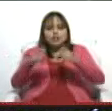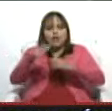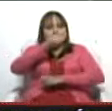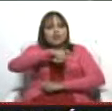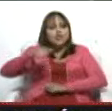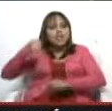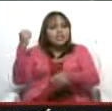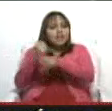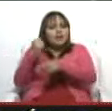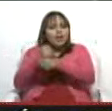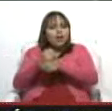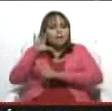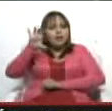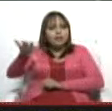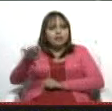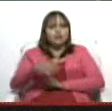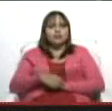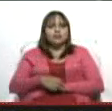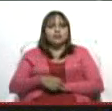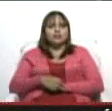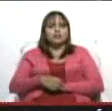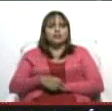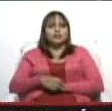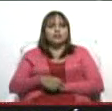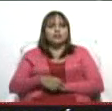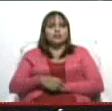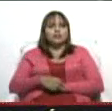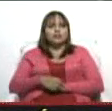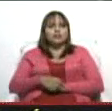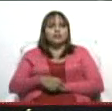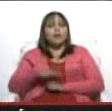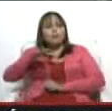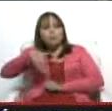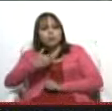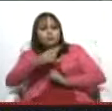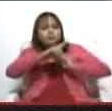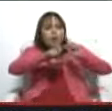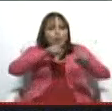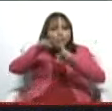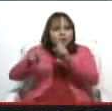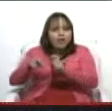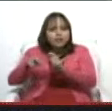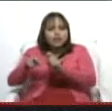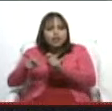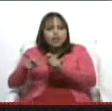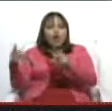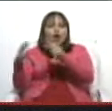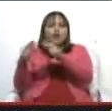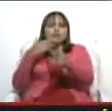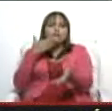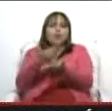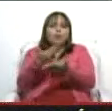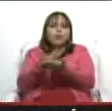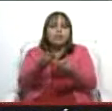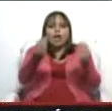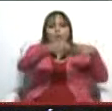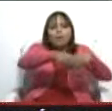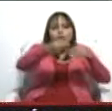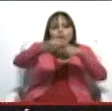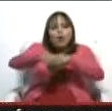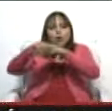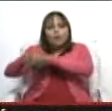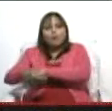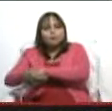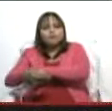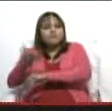y trabajadoras del país, a los efectos de confluir en propuestas de consensos que nos conduzcan